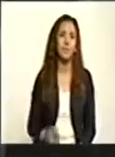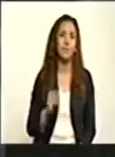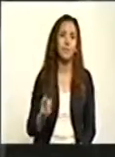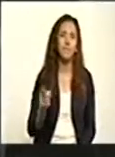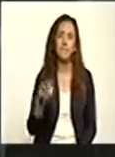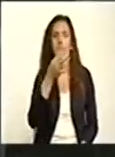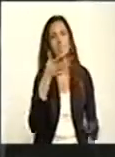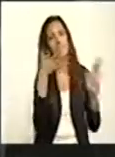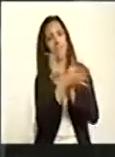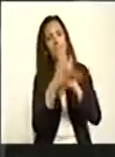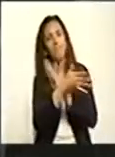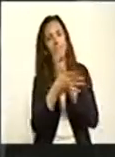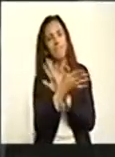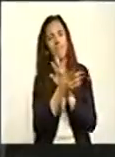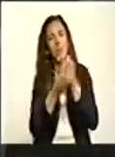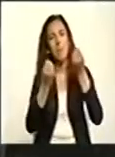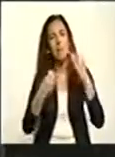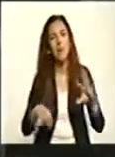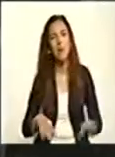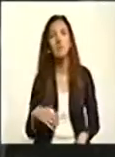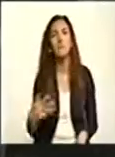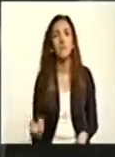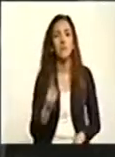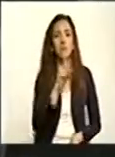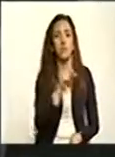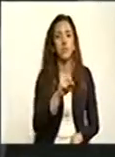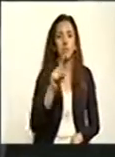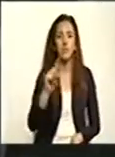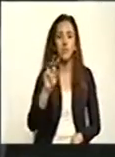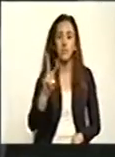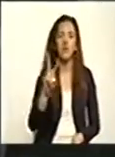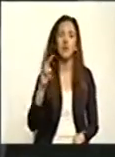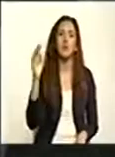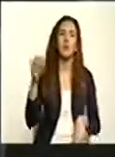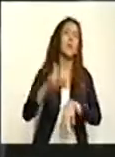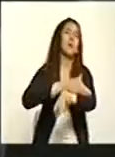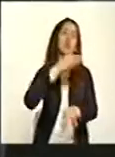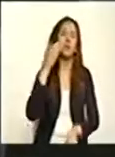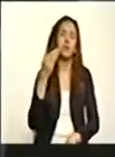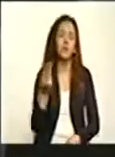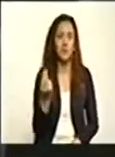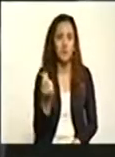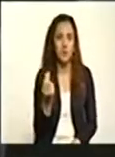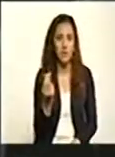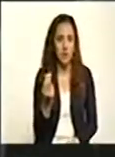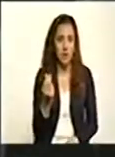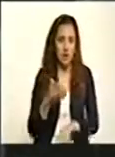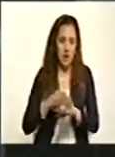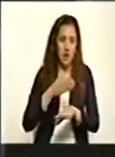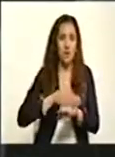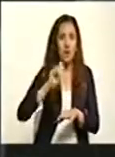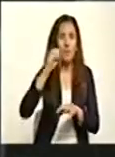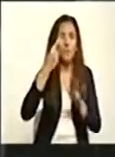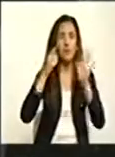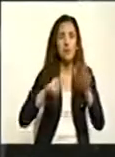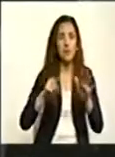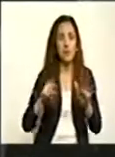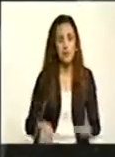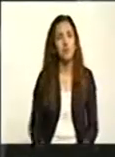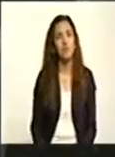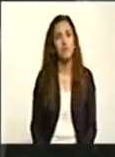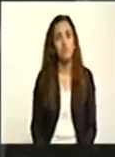reportó pérdidas por 113 mil millones de pesos en el primer semestre del año, revista